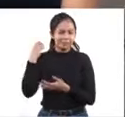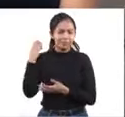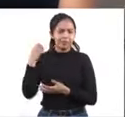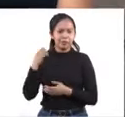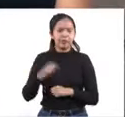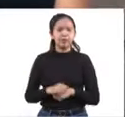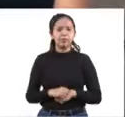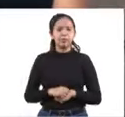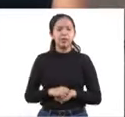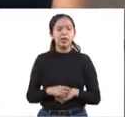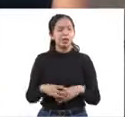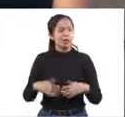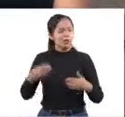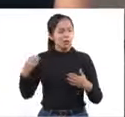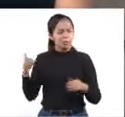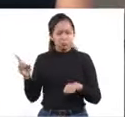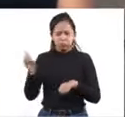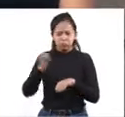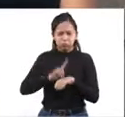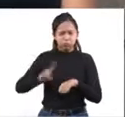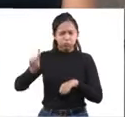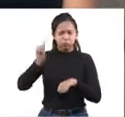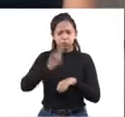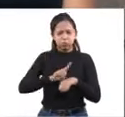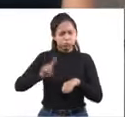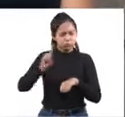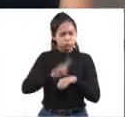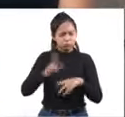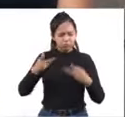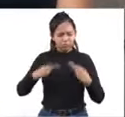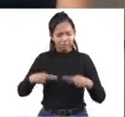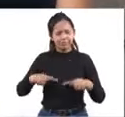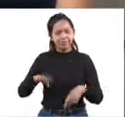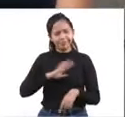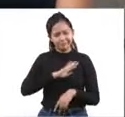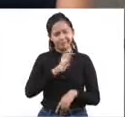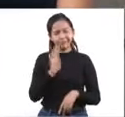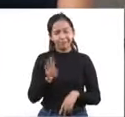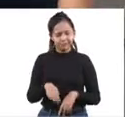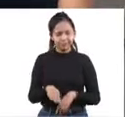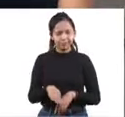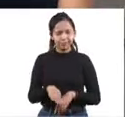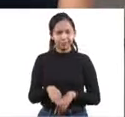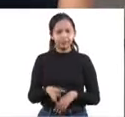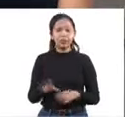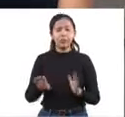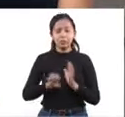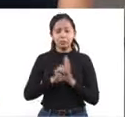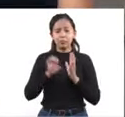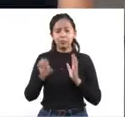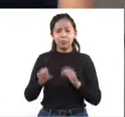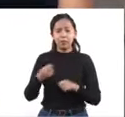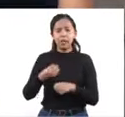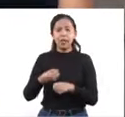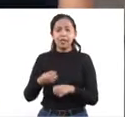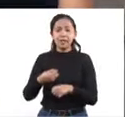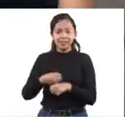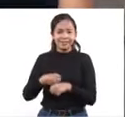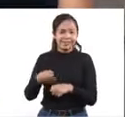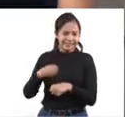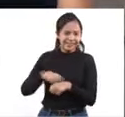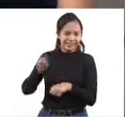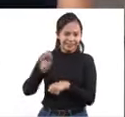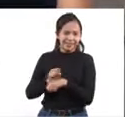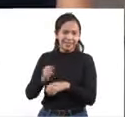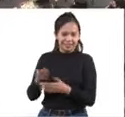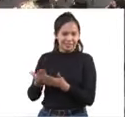perdemos seres queridos en ambos lados de la frontera. Y déjenme que les diga que la semana pasada pude traer a mi perro